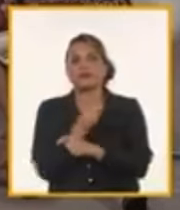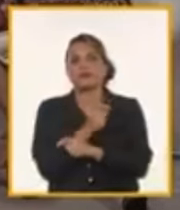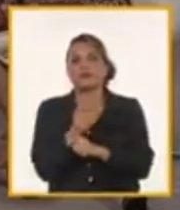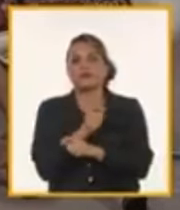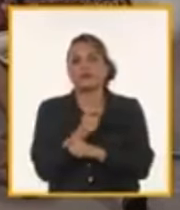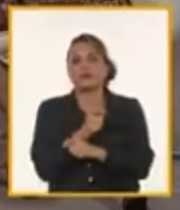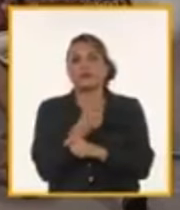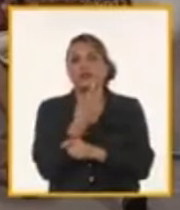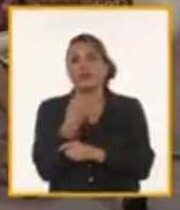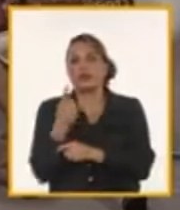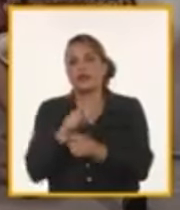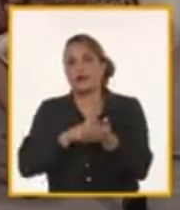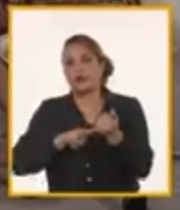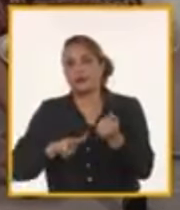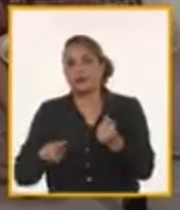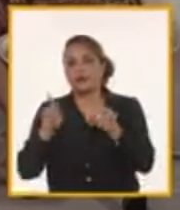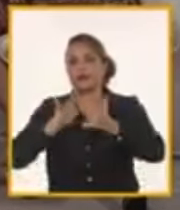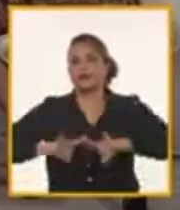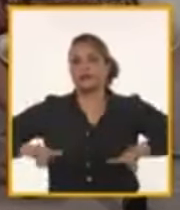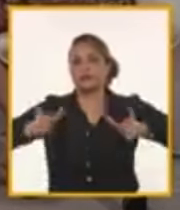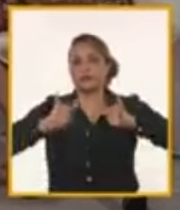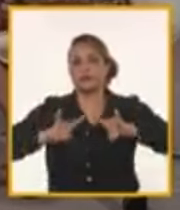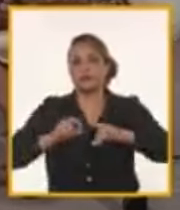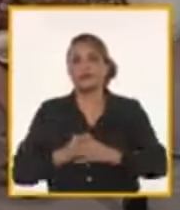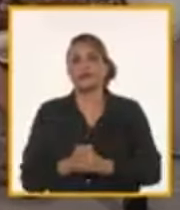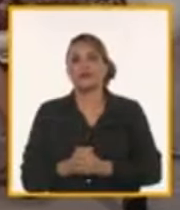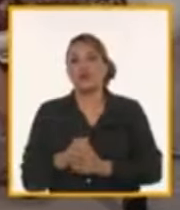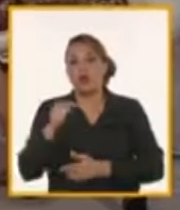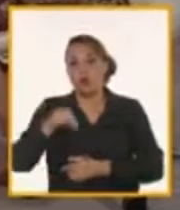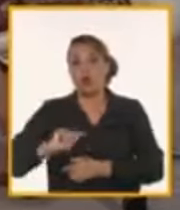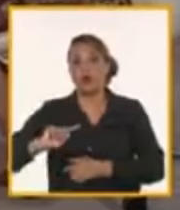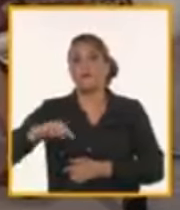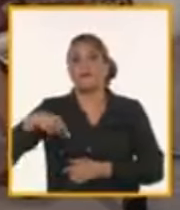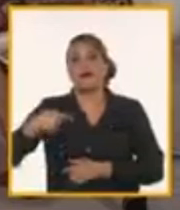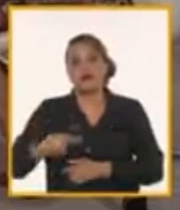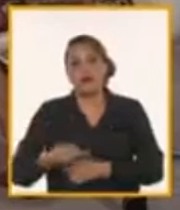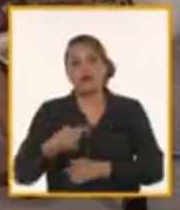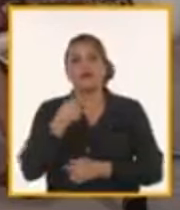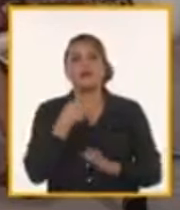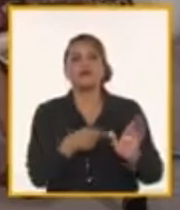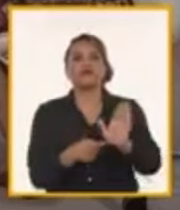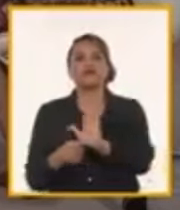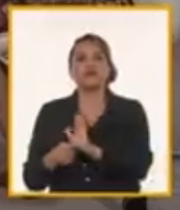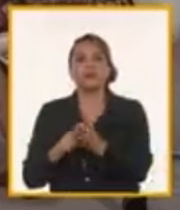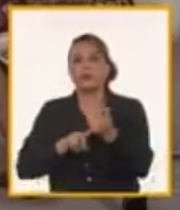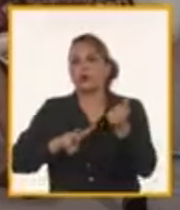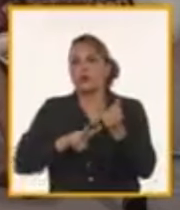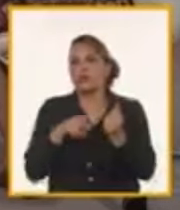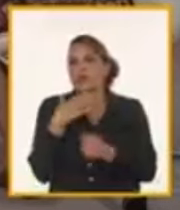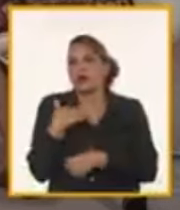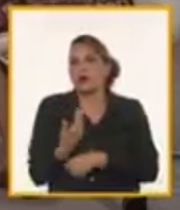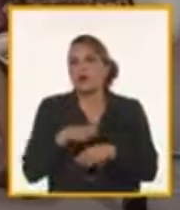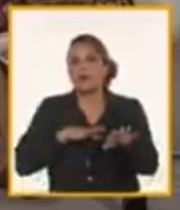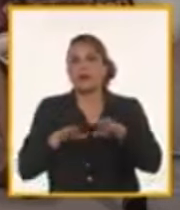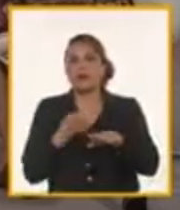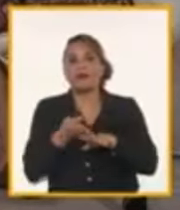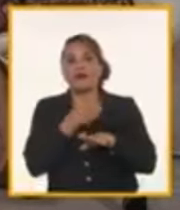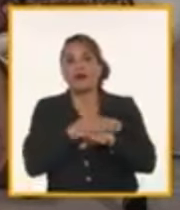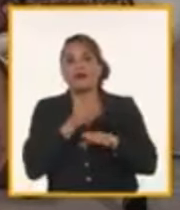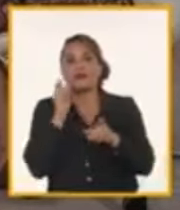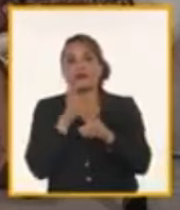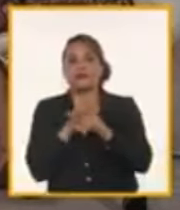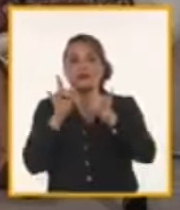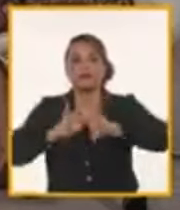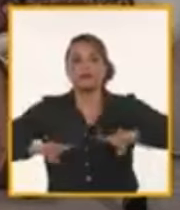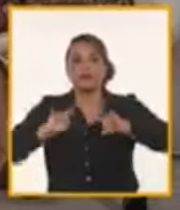nuestras universidades y nosotros estaremos hoy y mañana mostrando algunos territorios Cómo se han ido preparando y propongo iniciar por